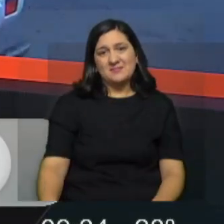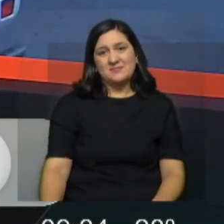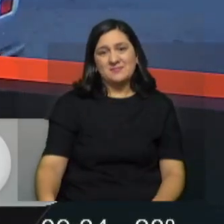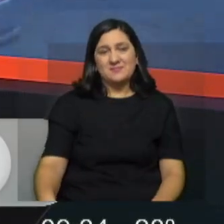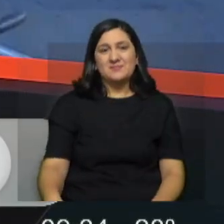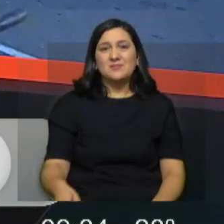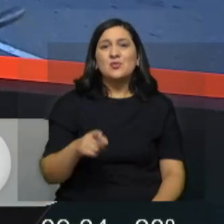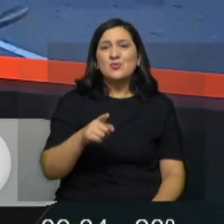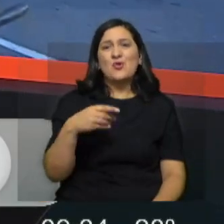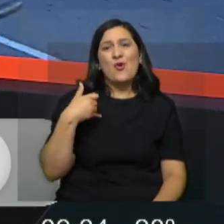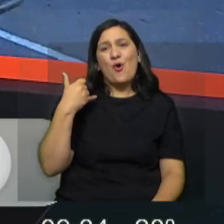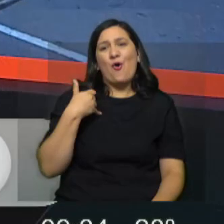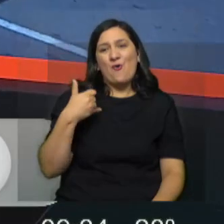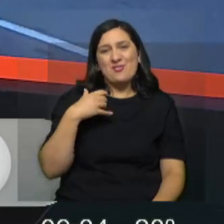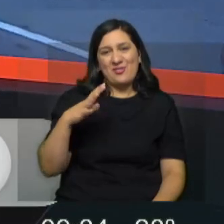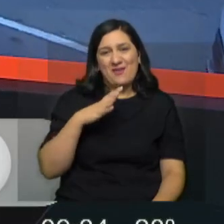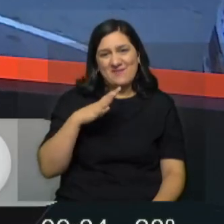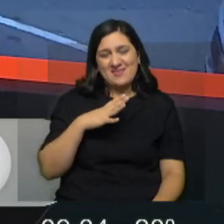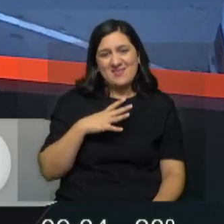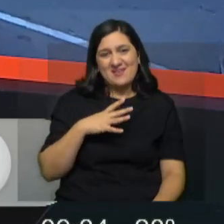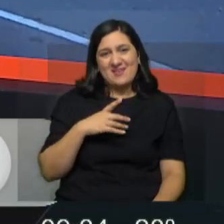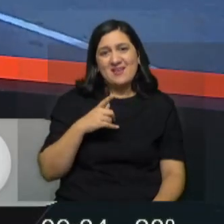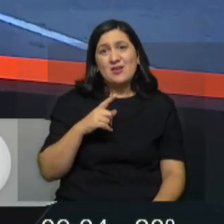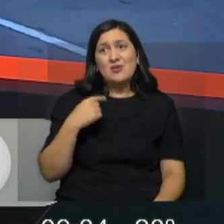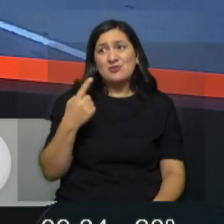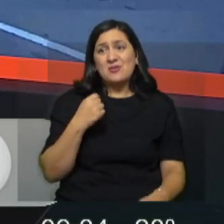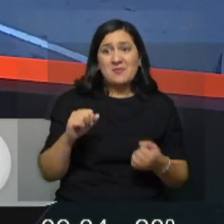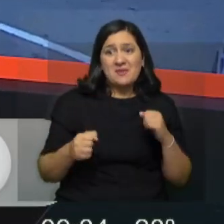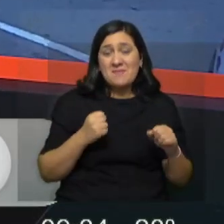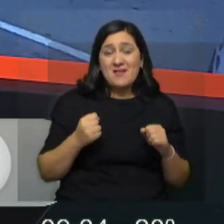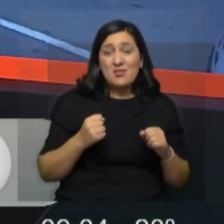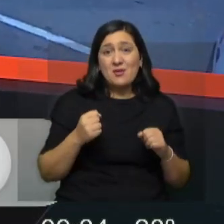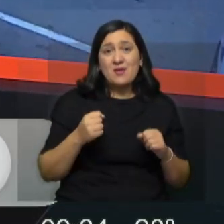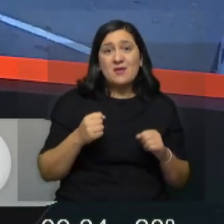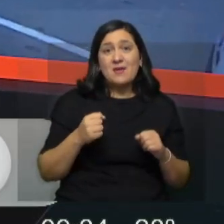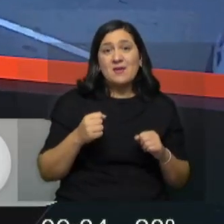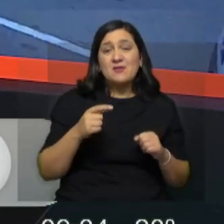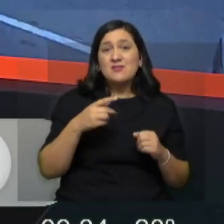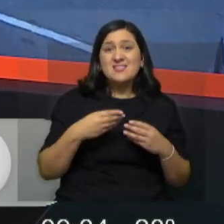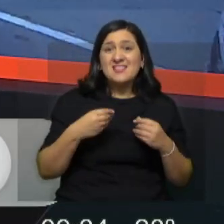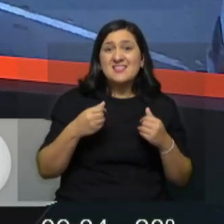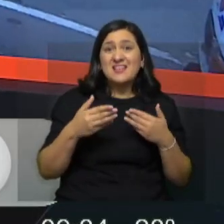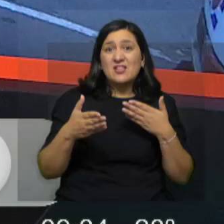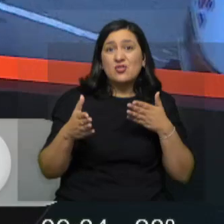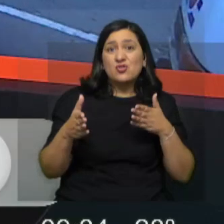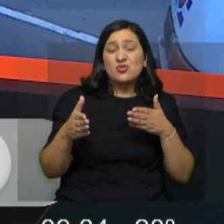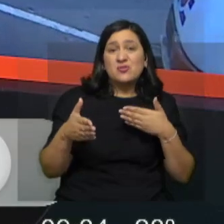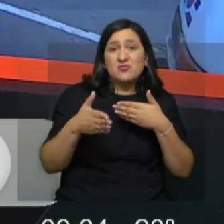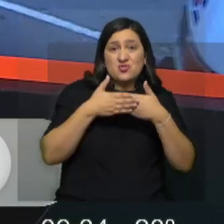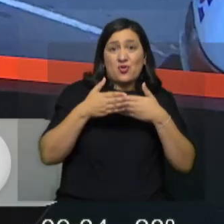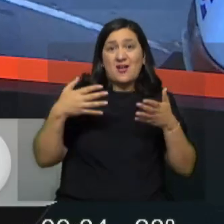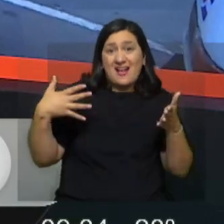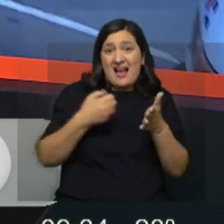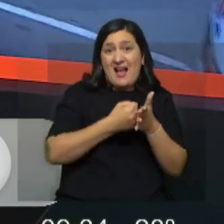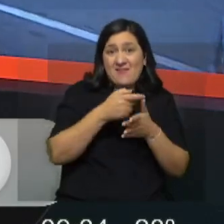No, porque además sos un tipo muy arriesgado. Estábamos temblando recién, queríamos que te pisaran. ¿No sentiste que te tocaban de atrás?